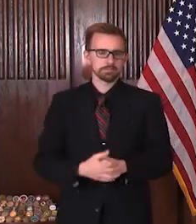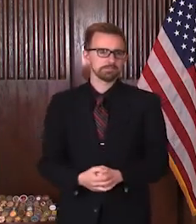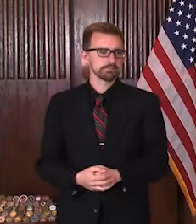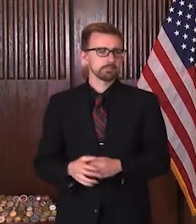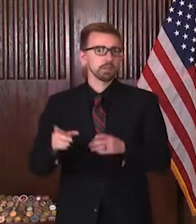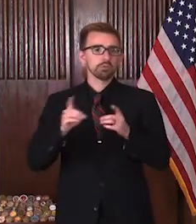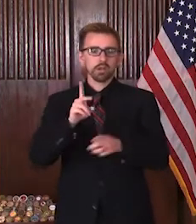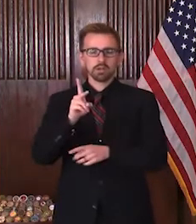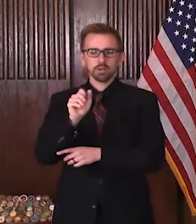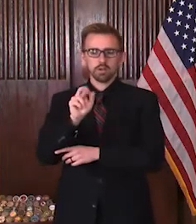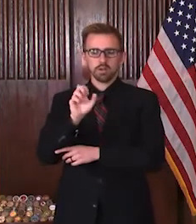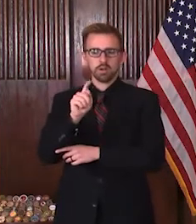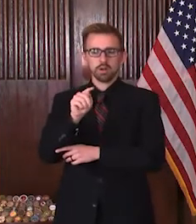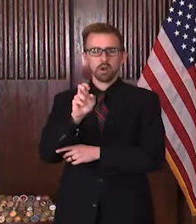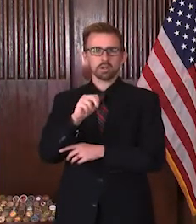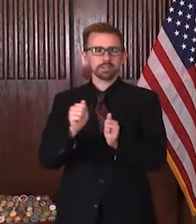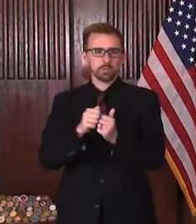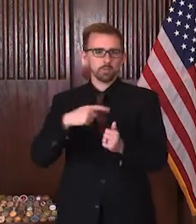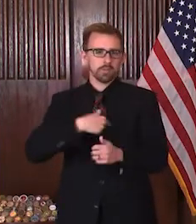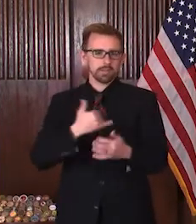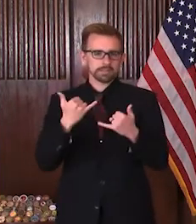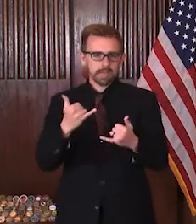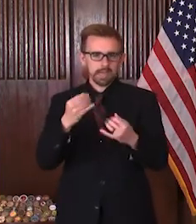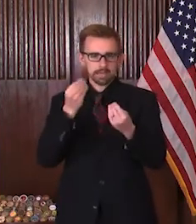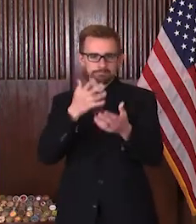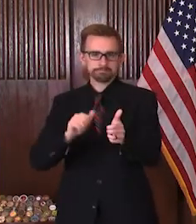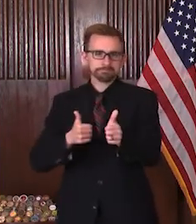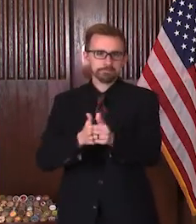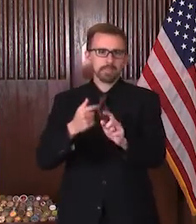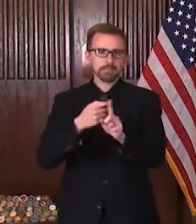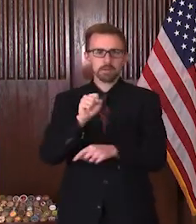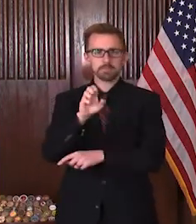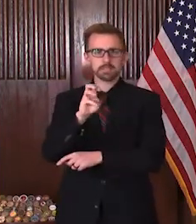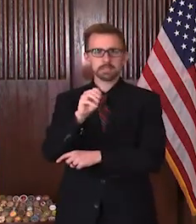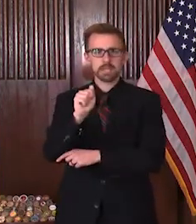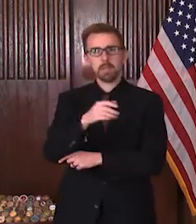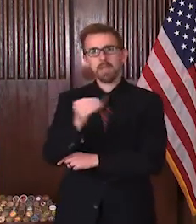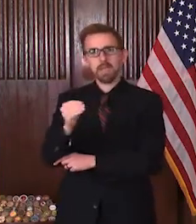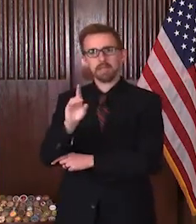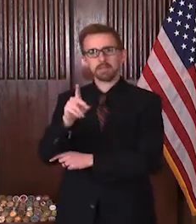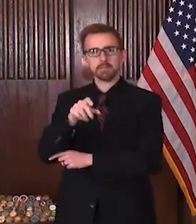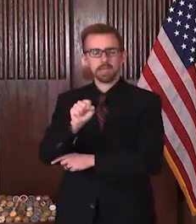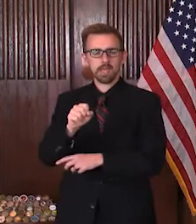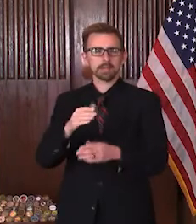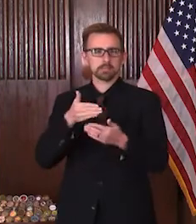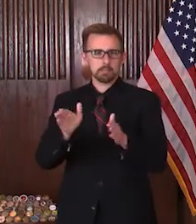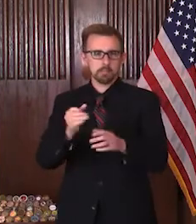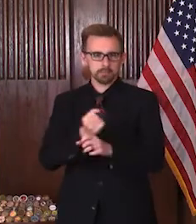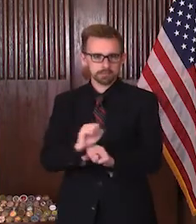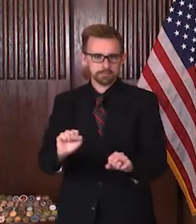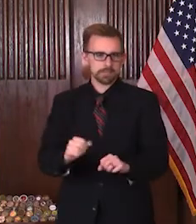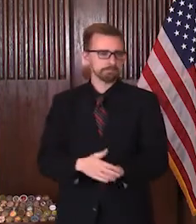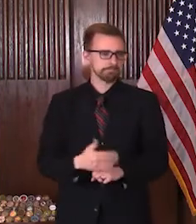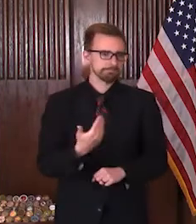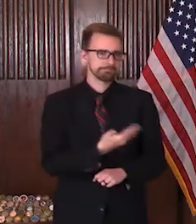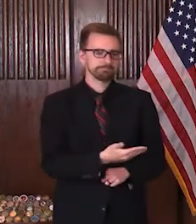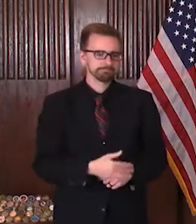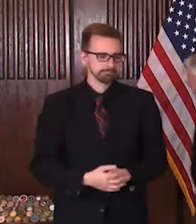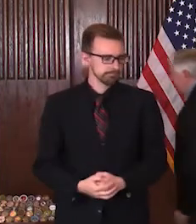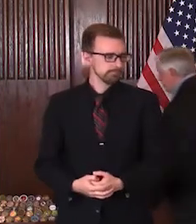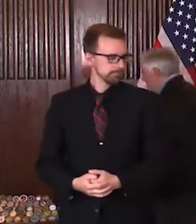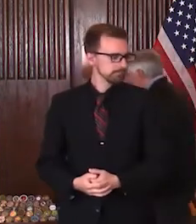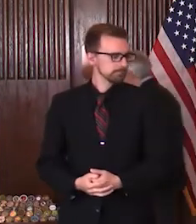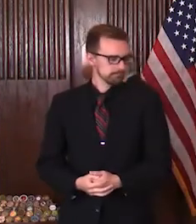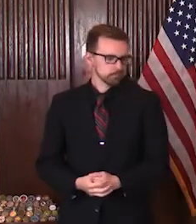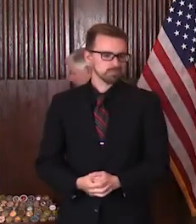esas personas que desarrollan síntomas, vamos a empezar a sentir síntomas de infección a más o menos entre 2